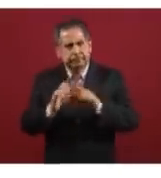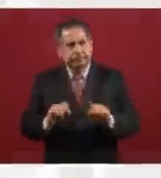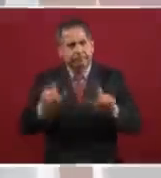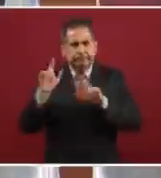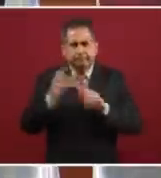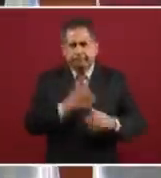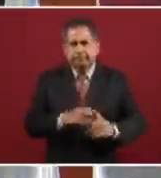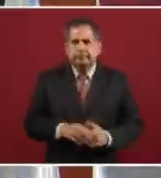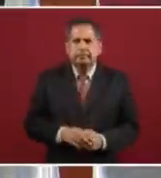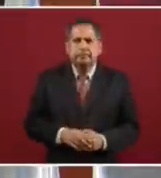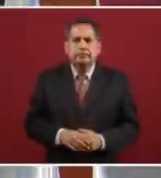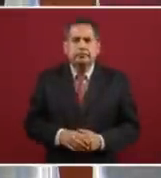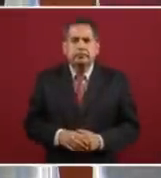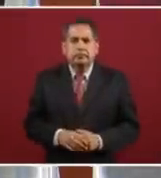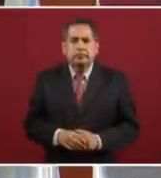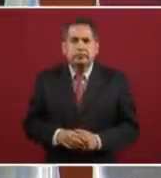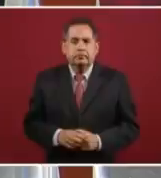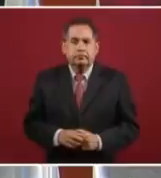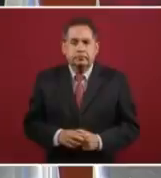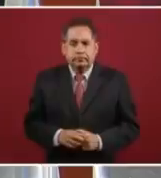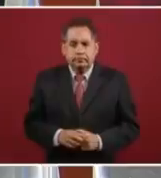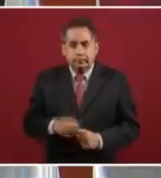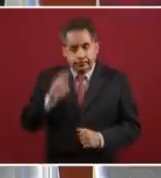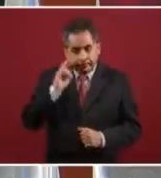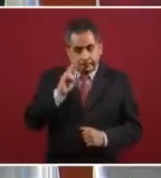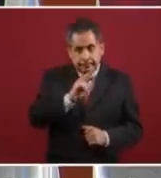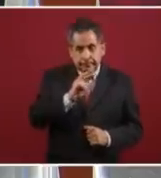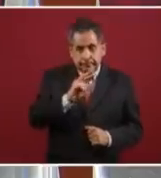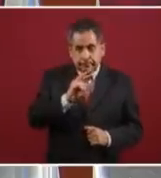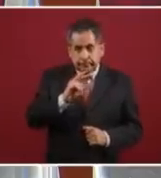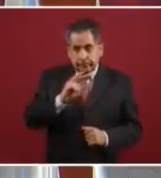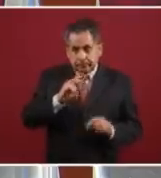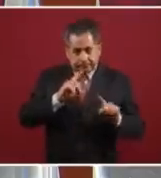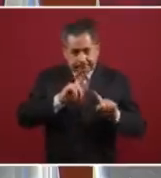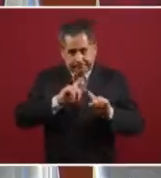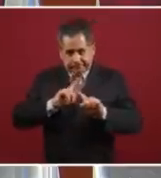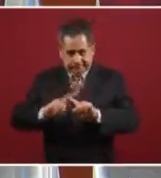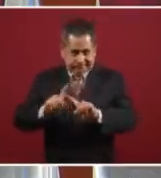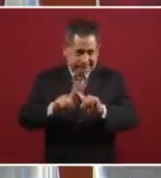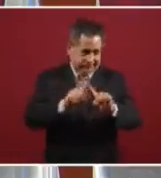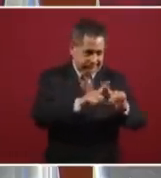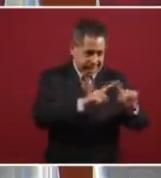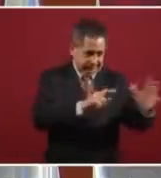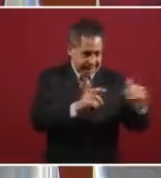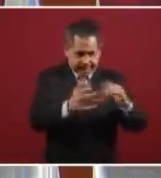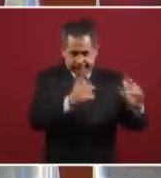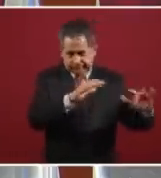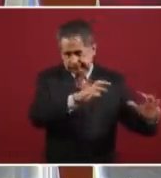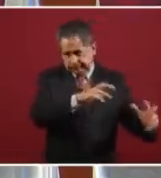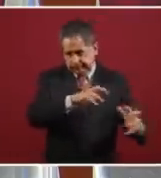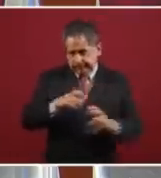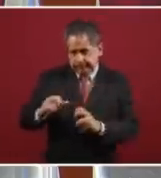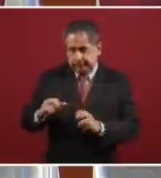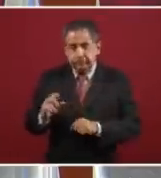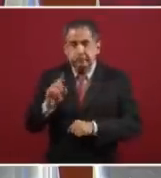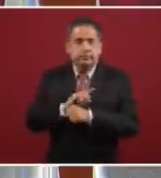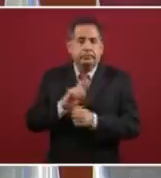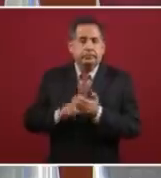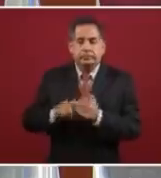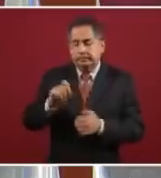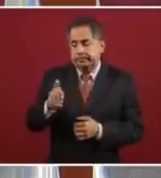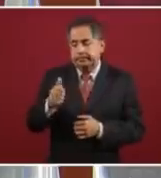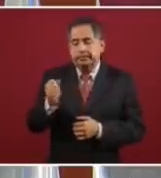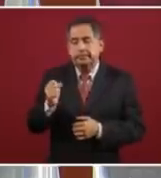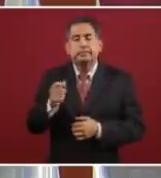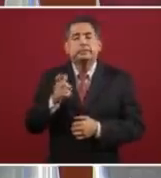favor. En la siguiente lámina, de todo eso que se ha decomisado, el día 26 de septiembre